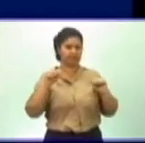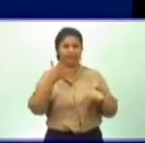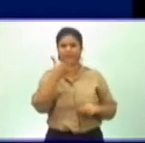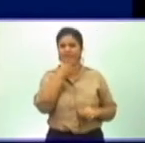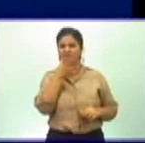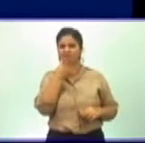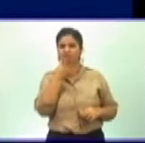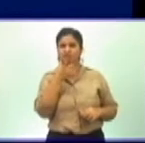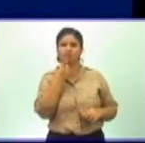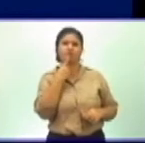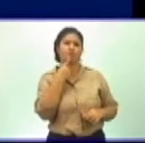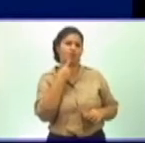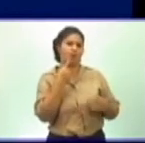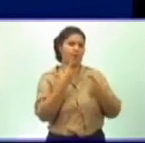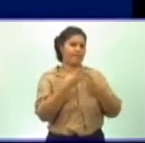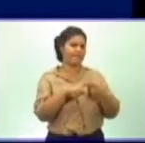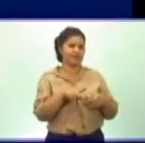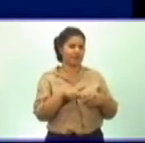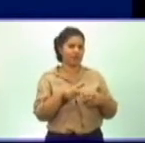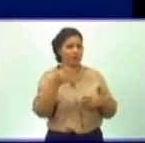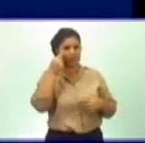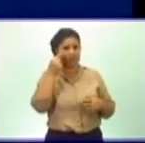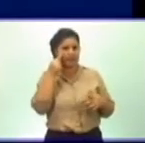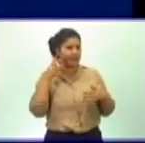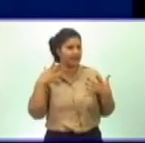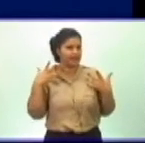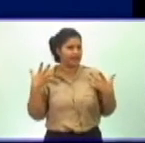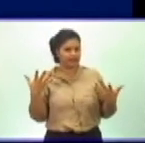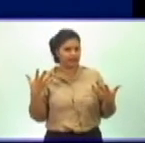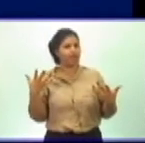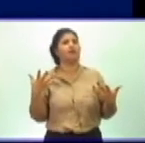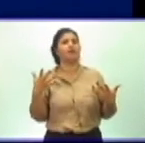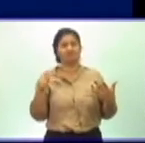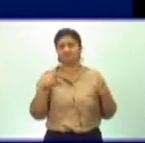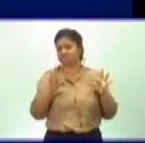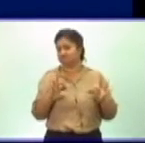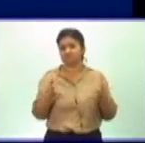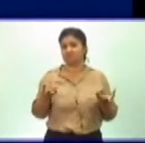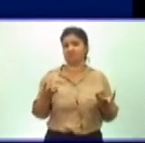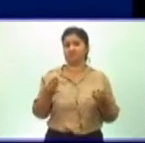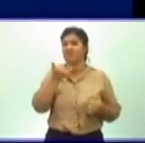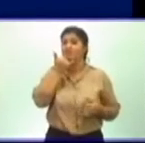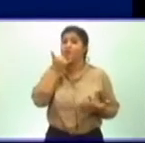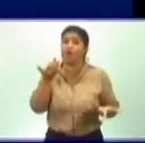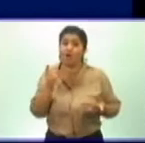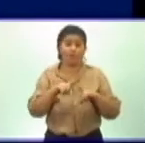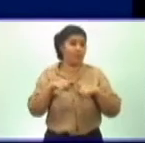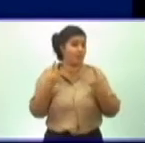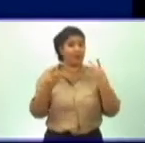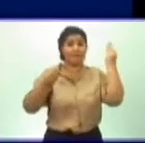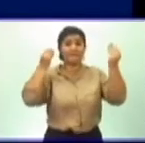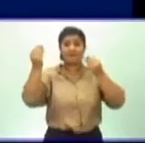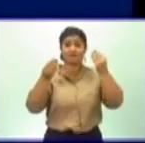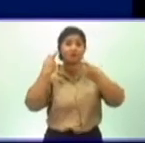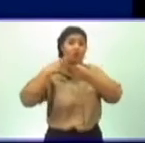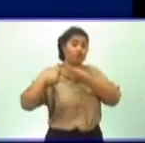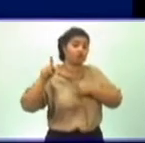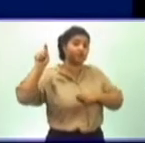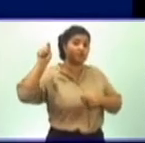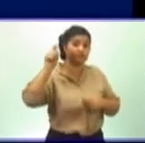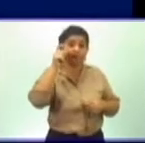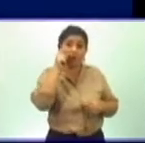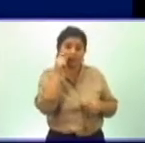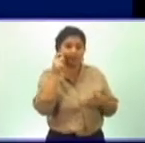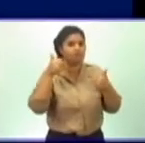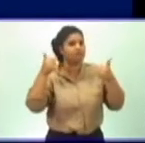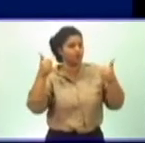quererlo tanto que le interesa más su salud que la de su familia. De ahí la relación con la expresión que aparece en uno de los incisos